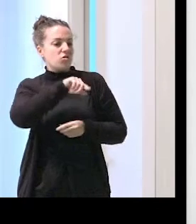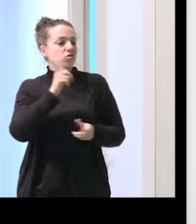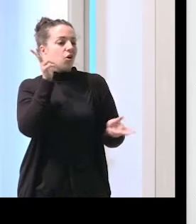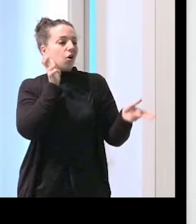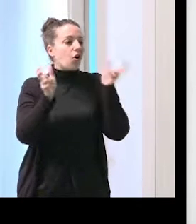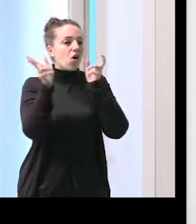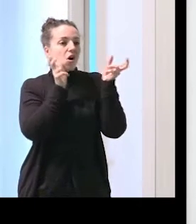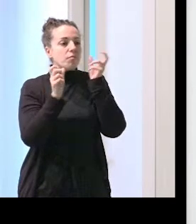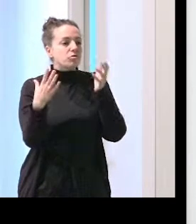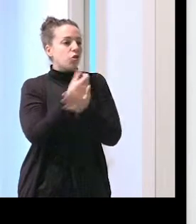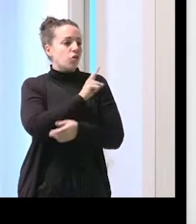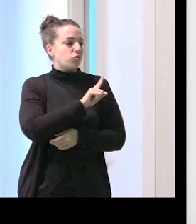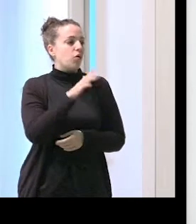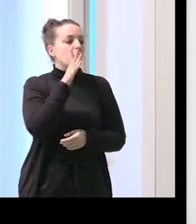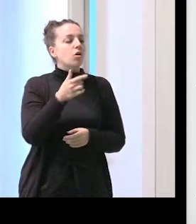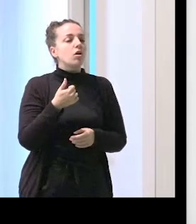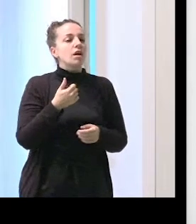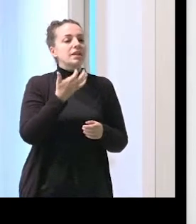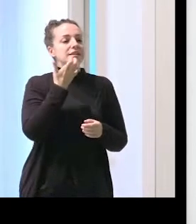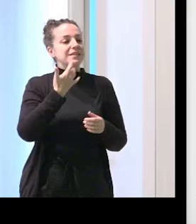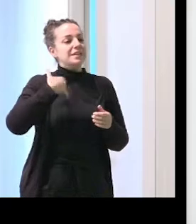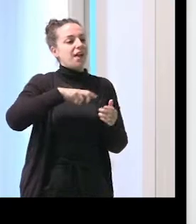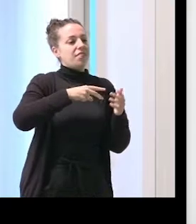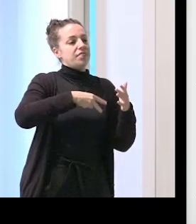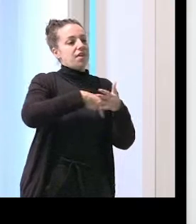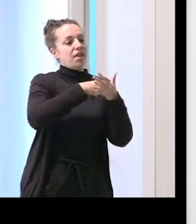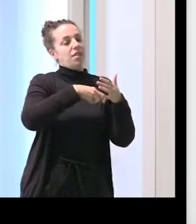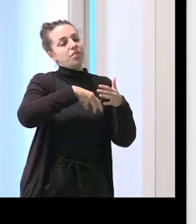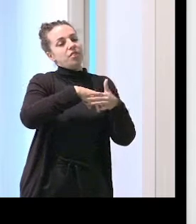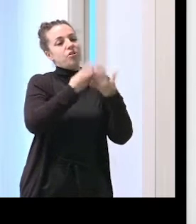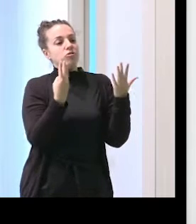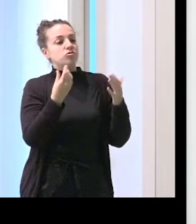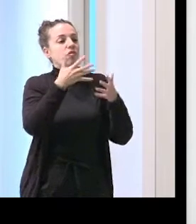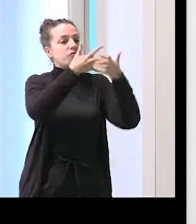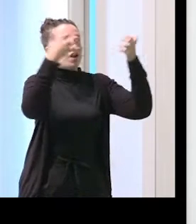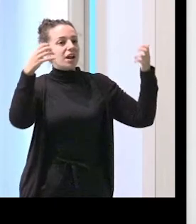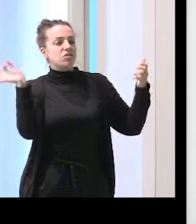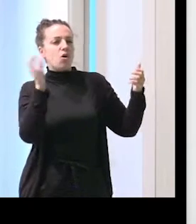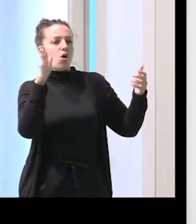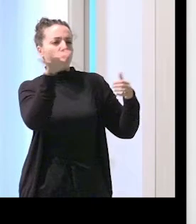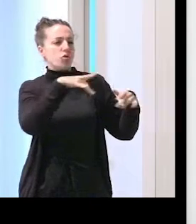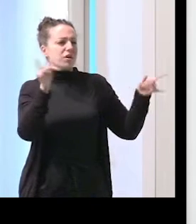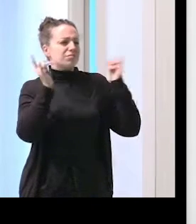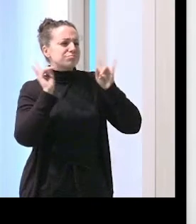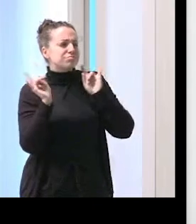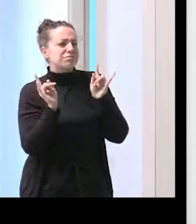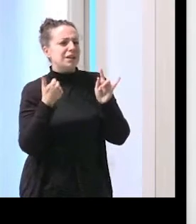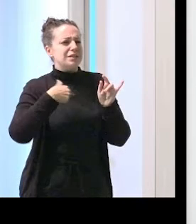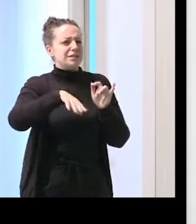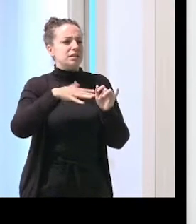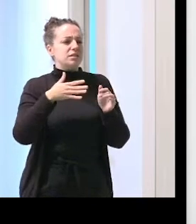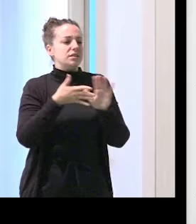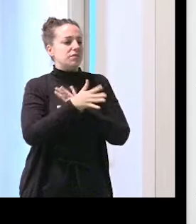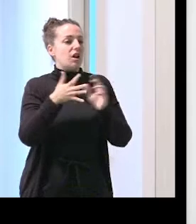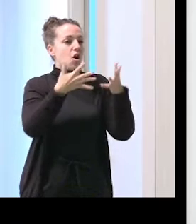mucha suplencia mental de lo que oímos. Y un 18% más en una frase, en un sitio ruidoso, va a posibilitar que entendamos casi todo el